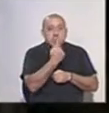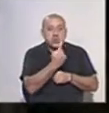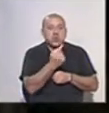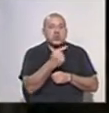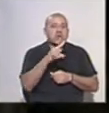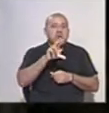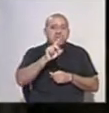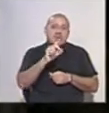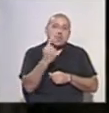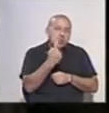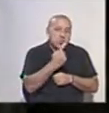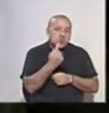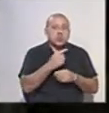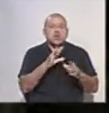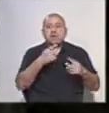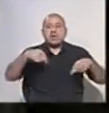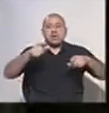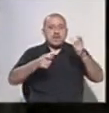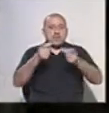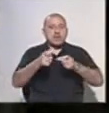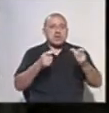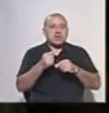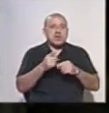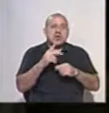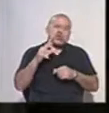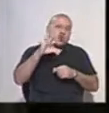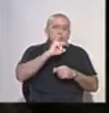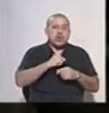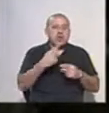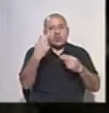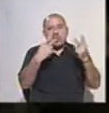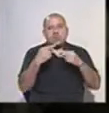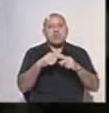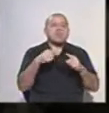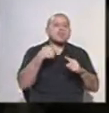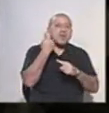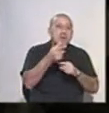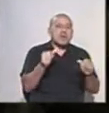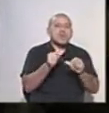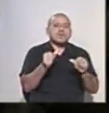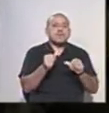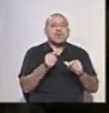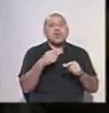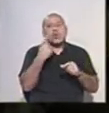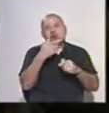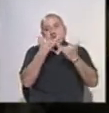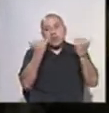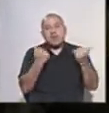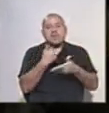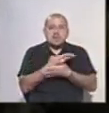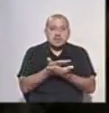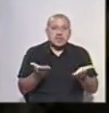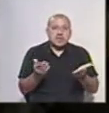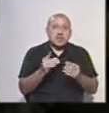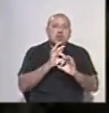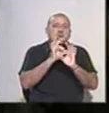del espectáculo para que el público no vea todos los días lo mismo, va rotando, hoy hacen un cumple, mañana otro, un día la presenta, otro día la retirada o solo la